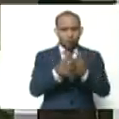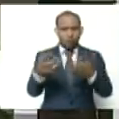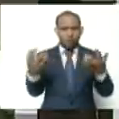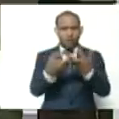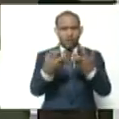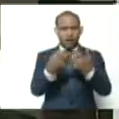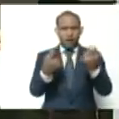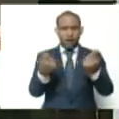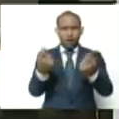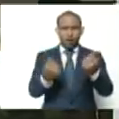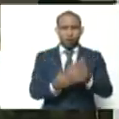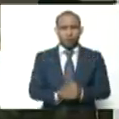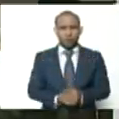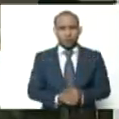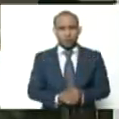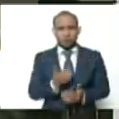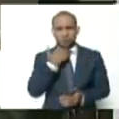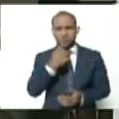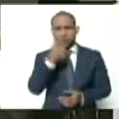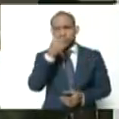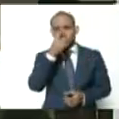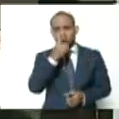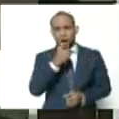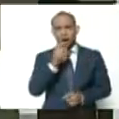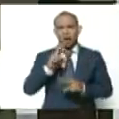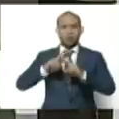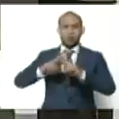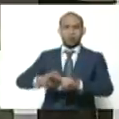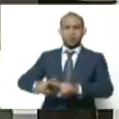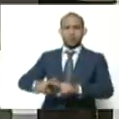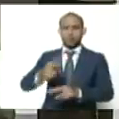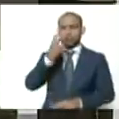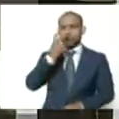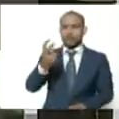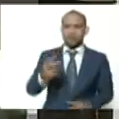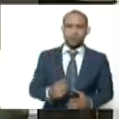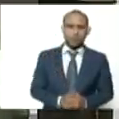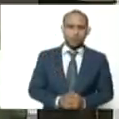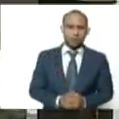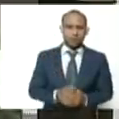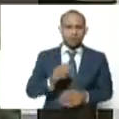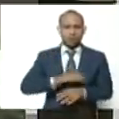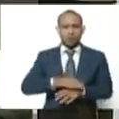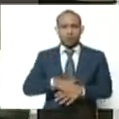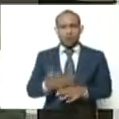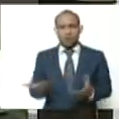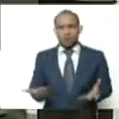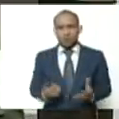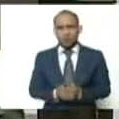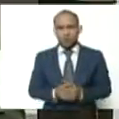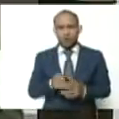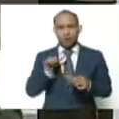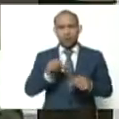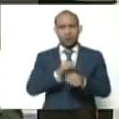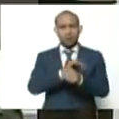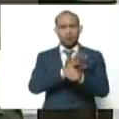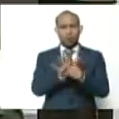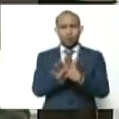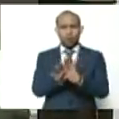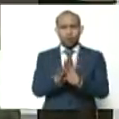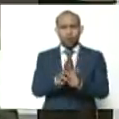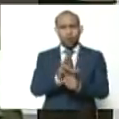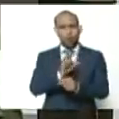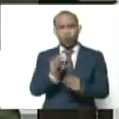económica. Casi un año estuvieron paradas esas visitas, porque bueno, el mismo COVID no